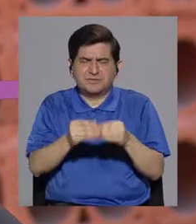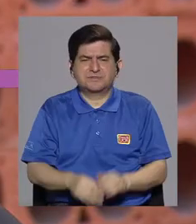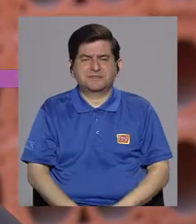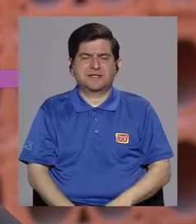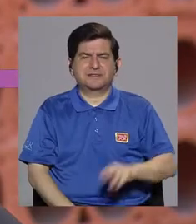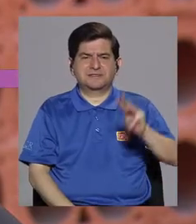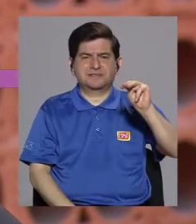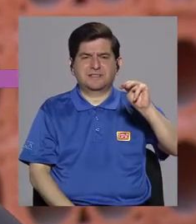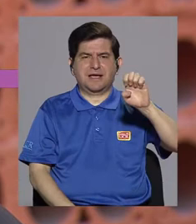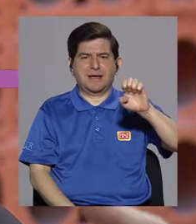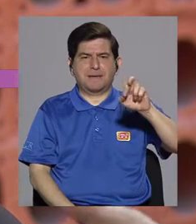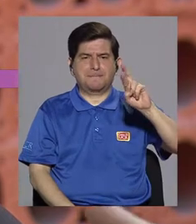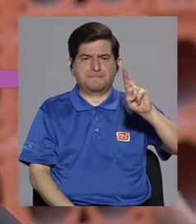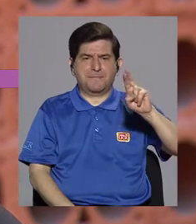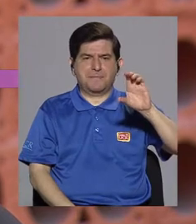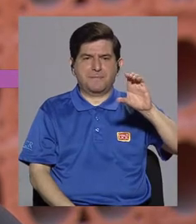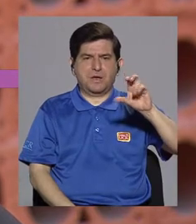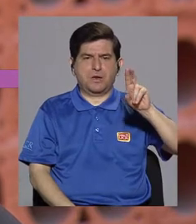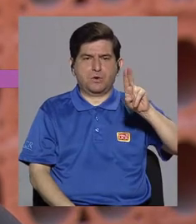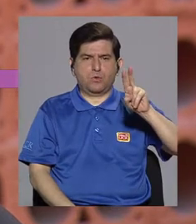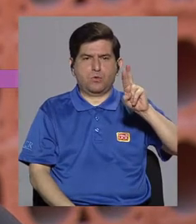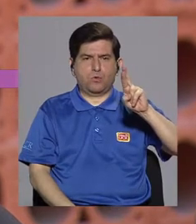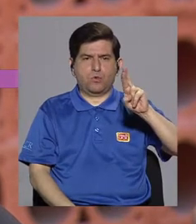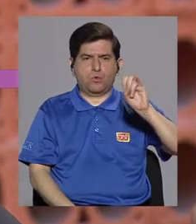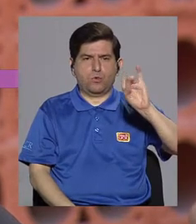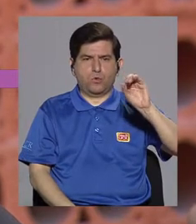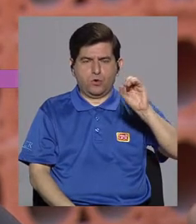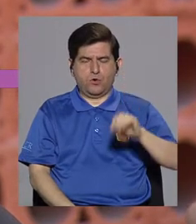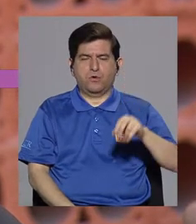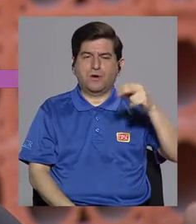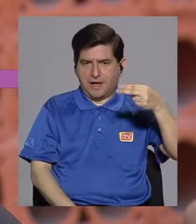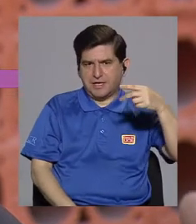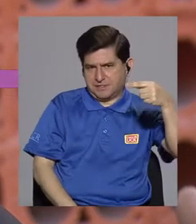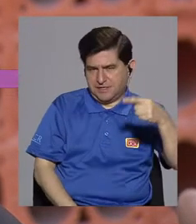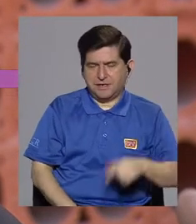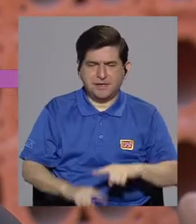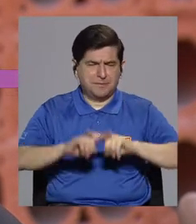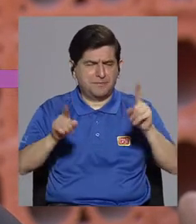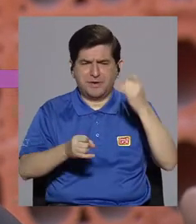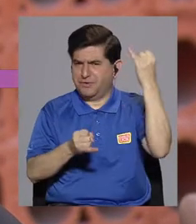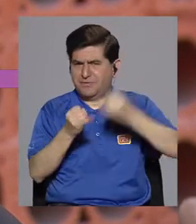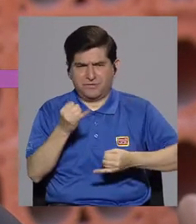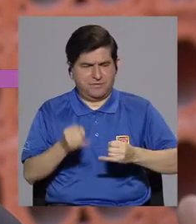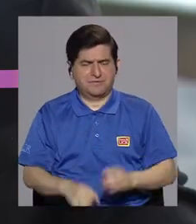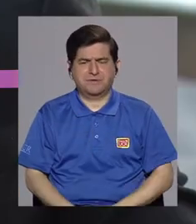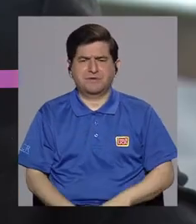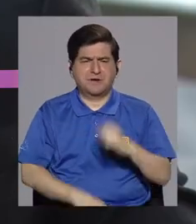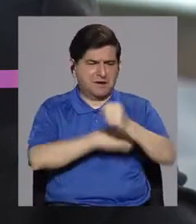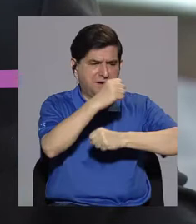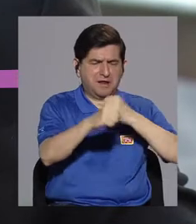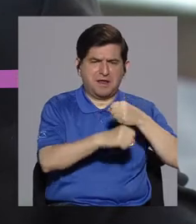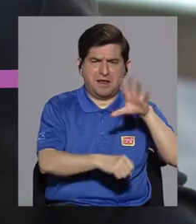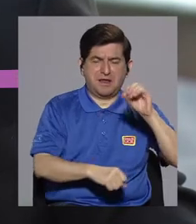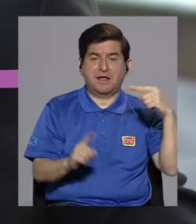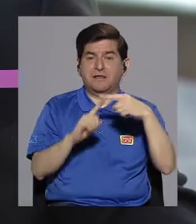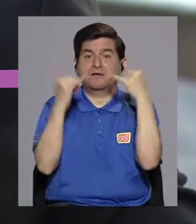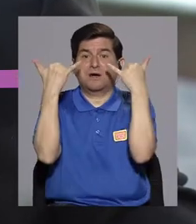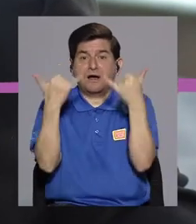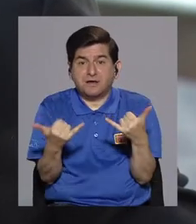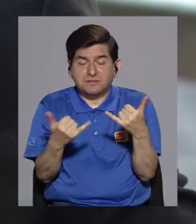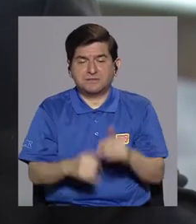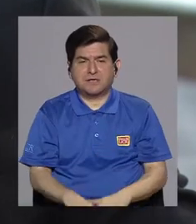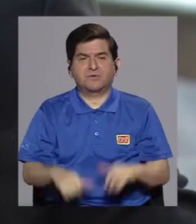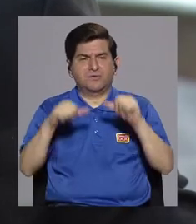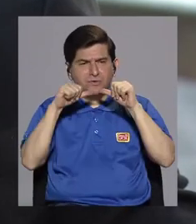mercurio. Pero esto no se detuvo en los años 50 del siglo pasado, sino que hasta la